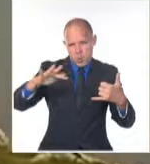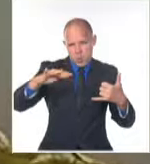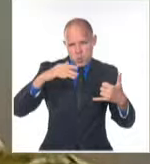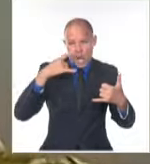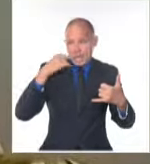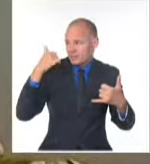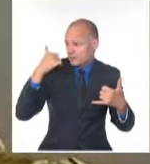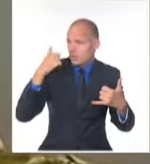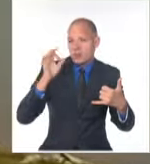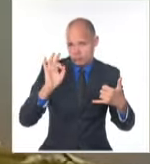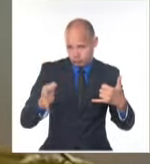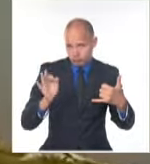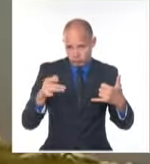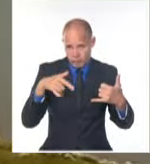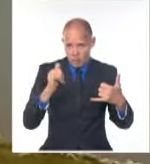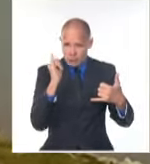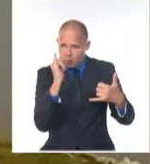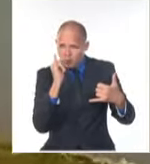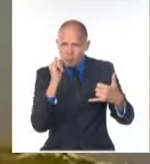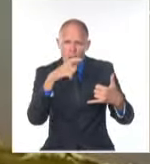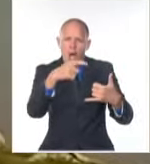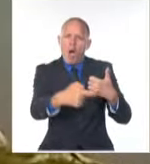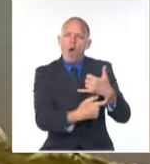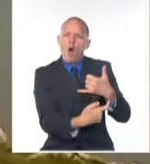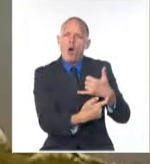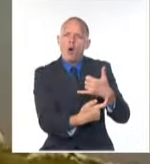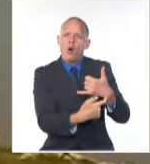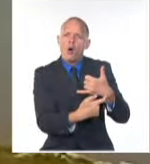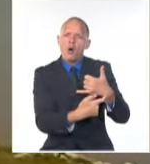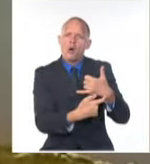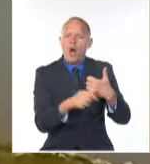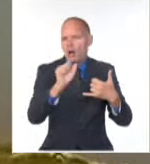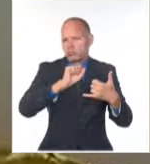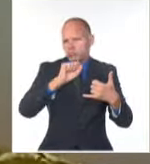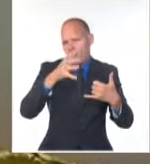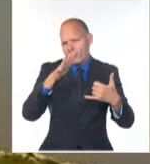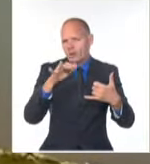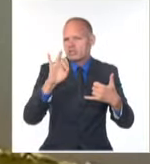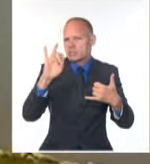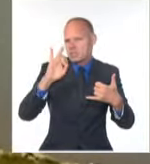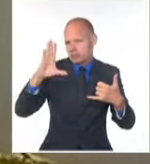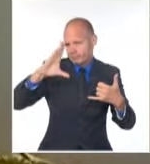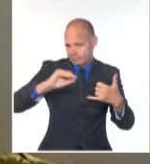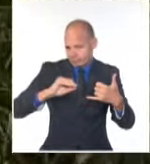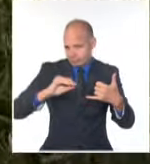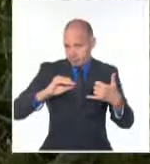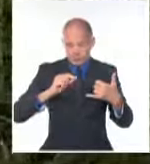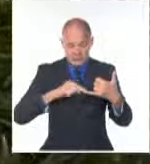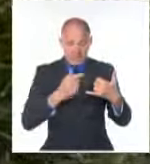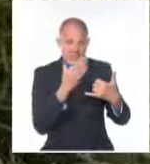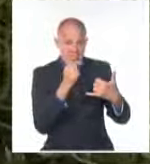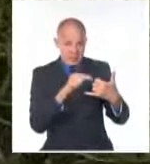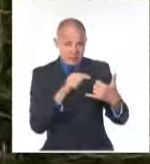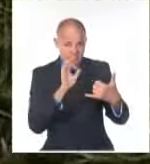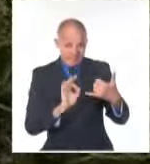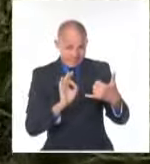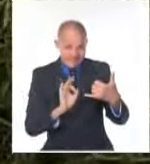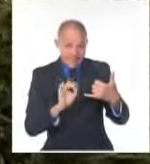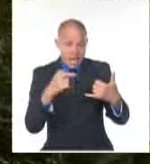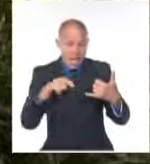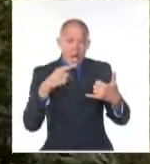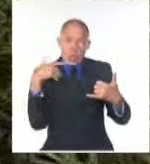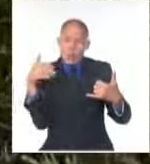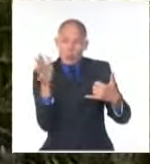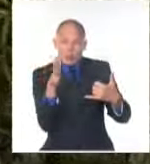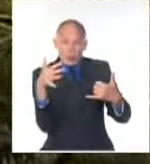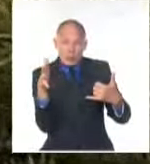pantalla que fueron grabadas alrededor de las 7 de la noche ante el posible impacto de las bandas de alimentación del huracán